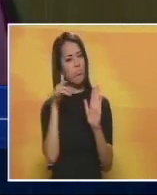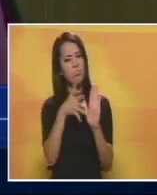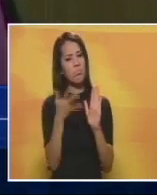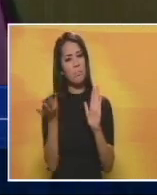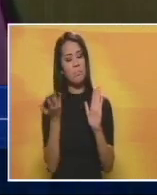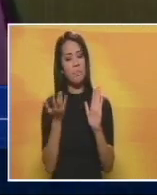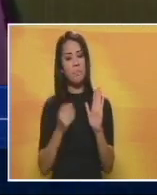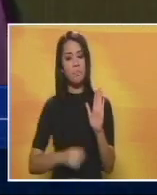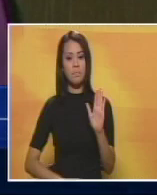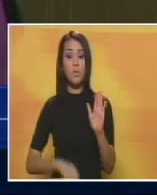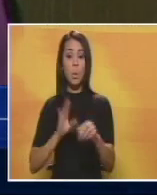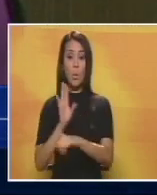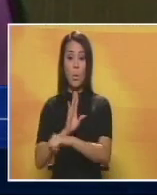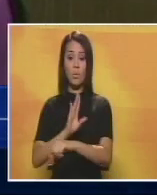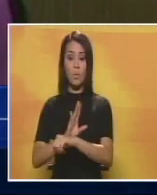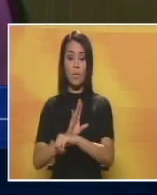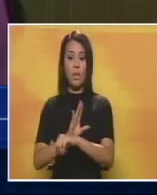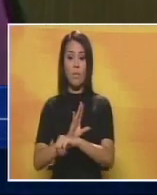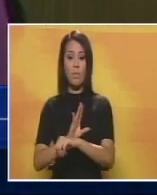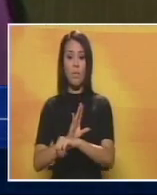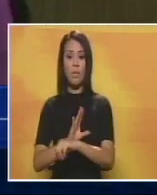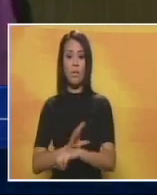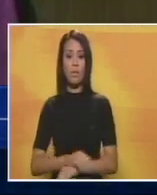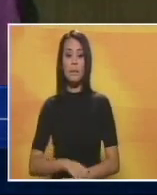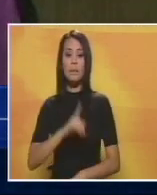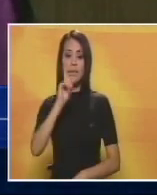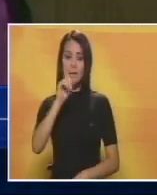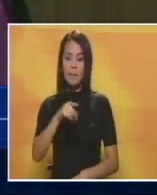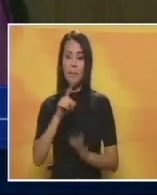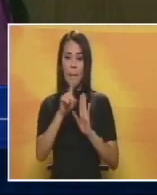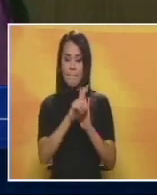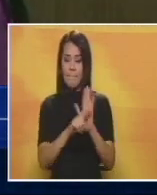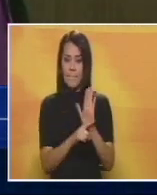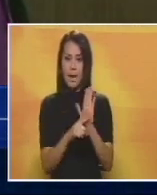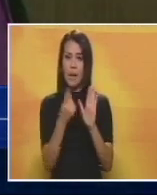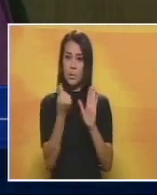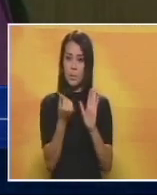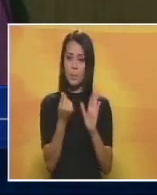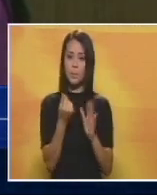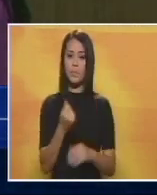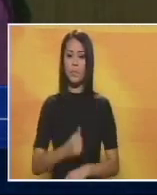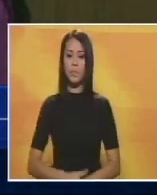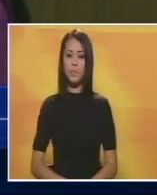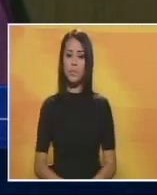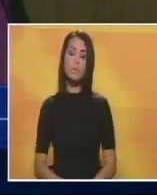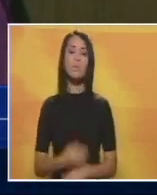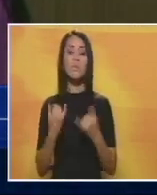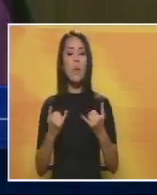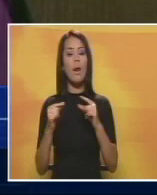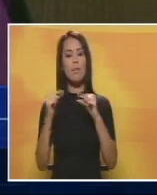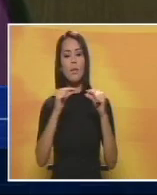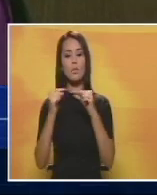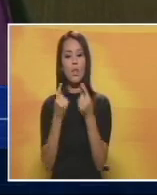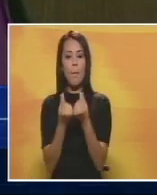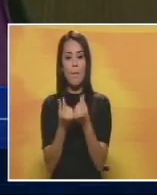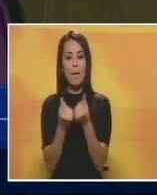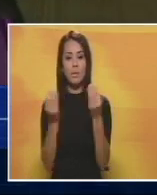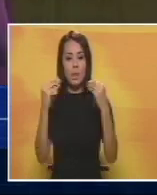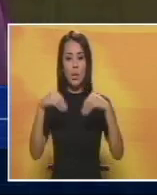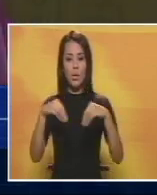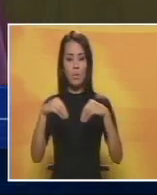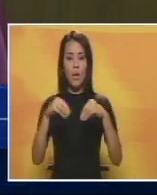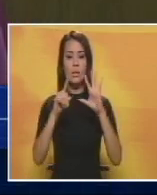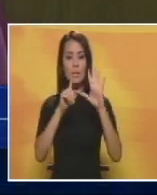ver con la protección y abarcar los principios reactivos. En este caso estamos discutiendo precios acordados